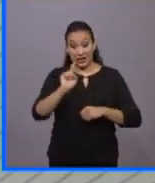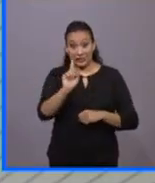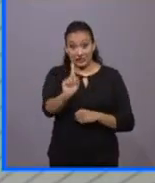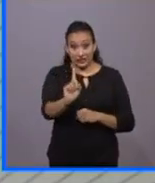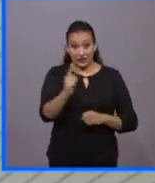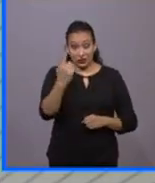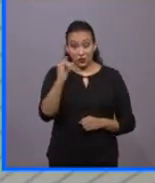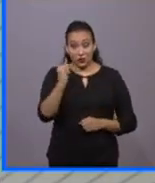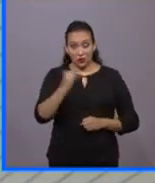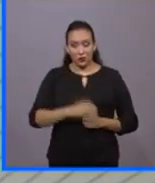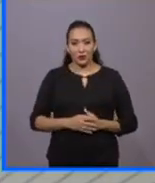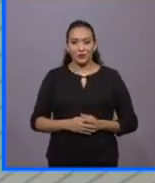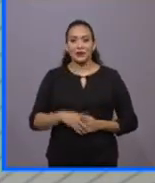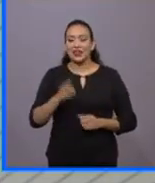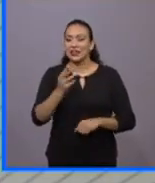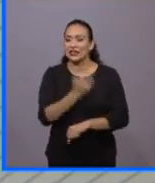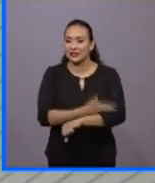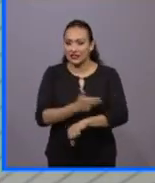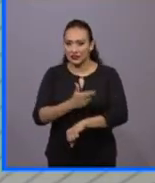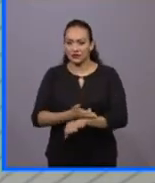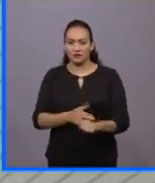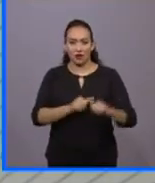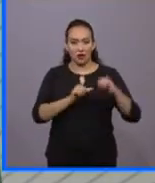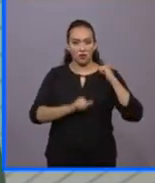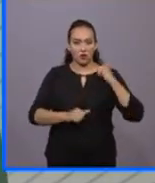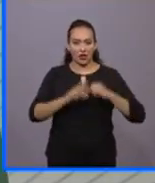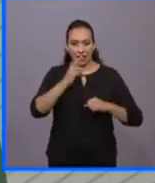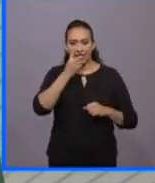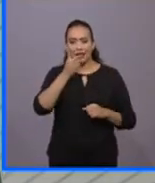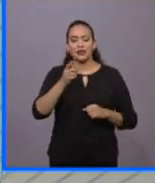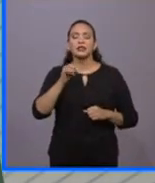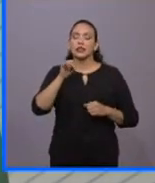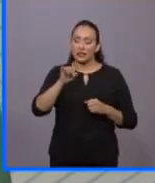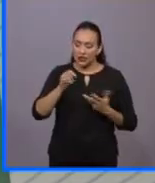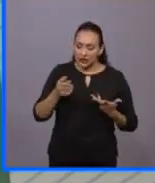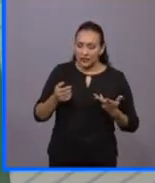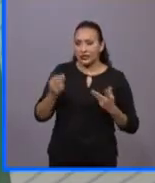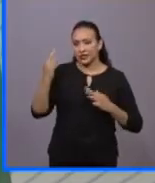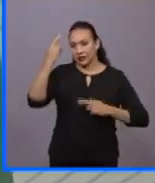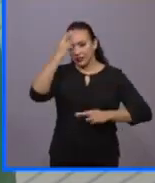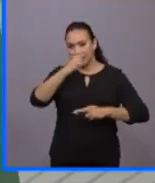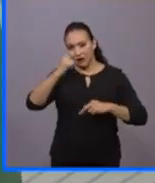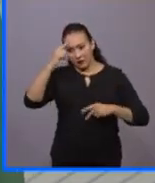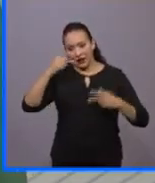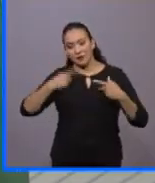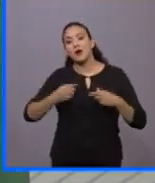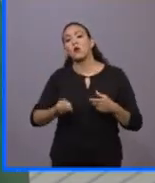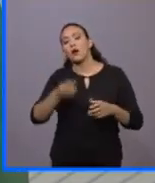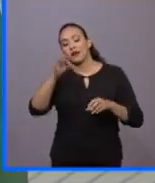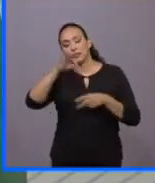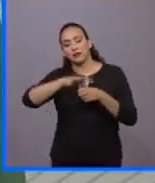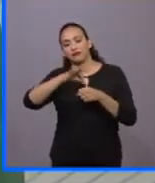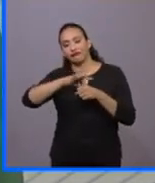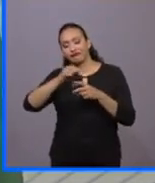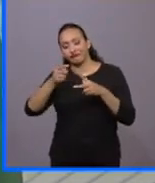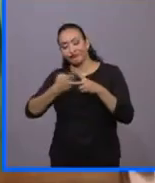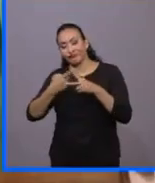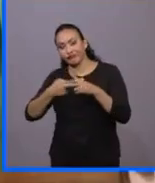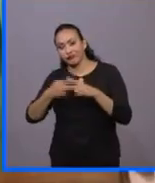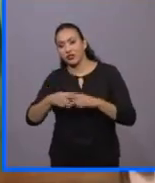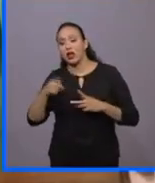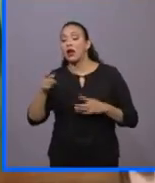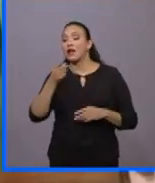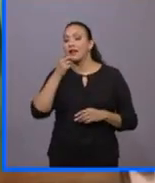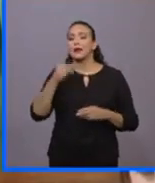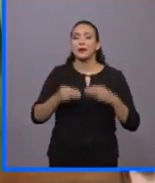1 de junio, proceso al que la autoridad jurisdiccional brindará certeza, aseguró la magistrada presidenta Mónica